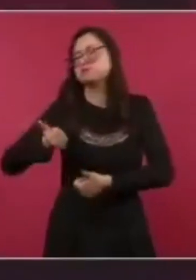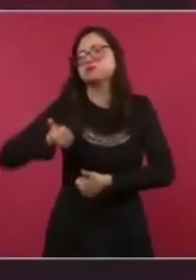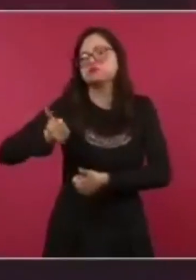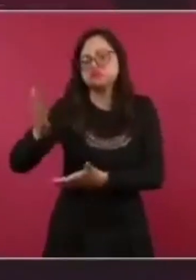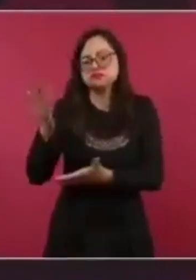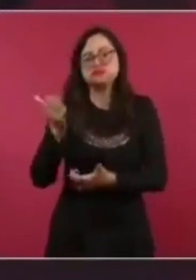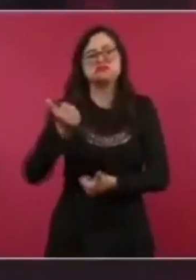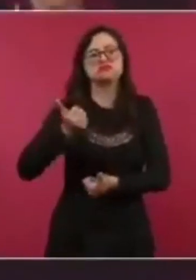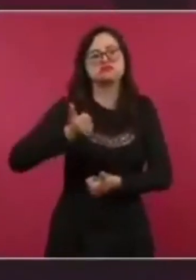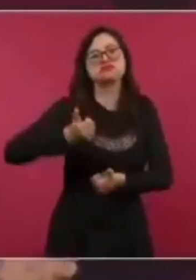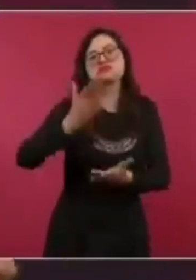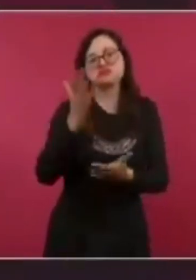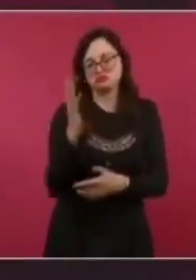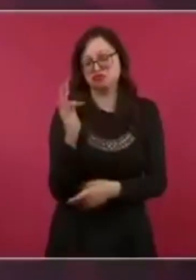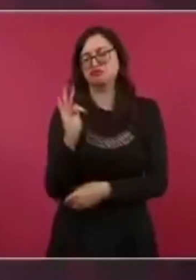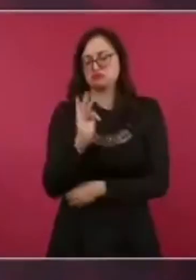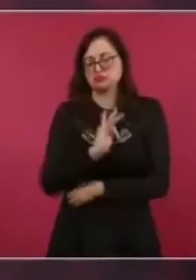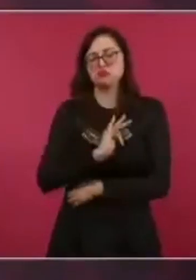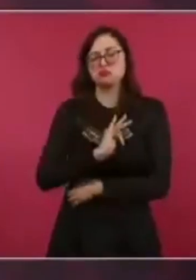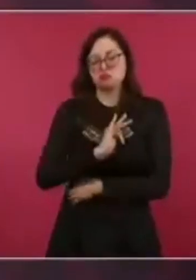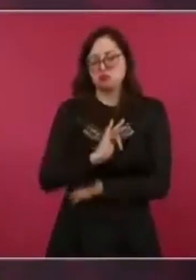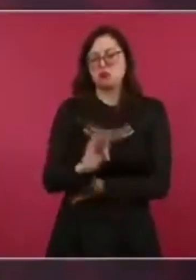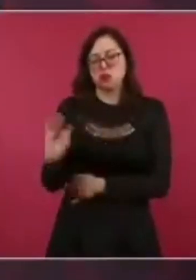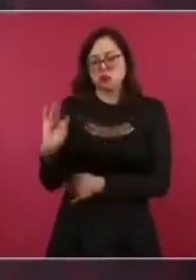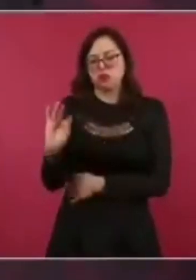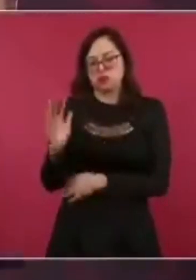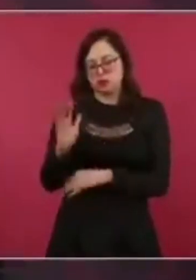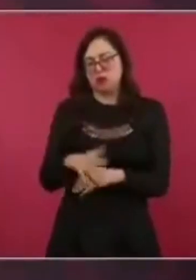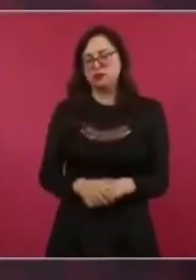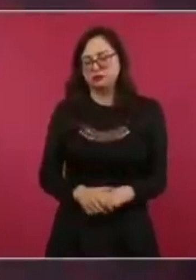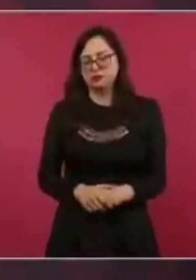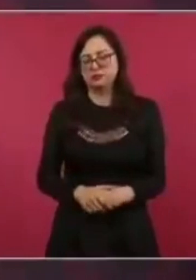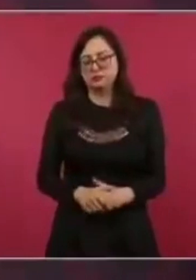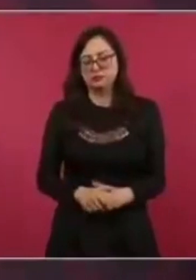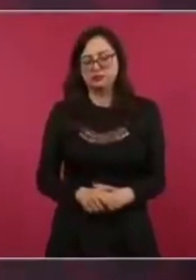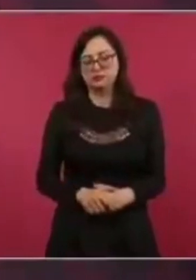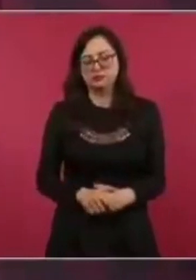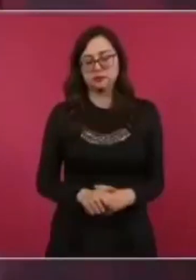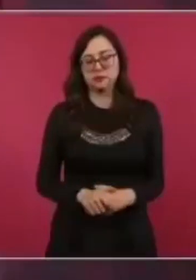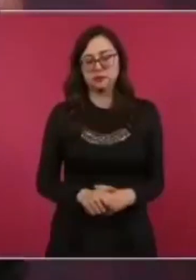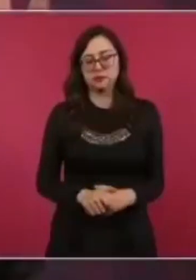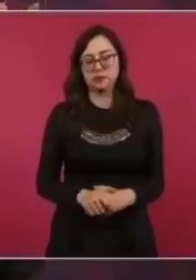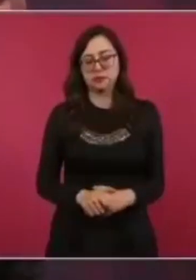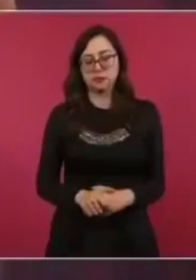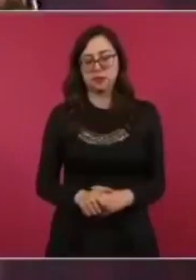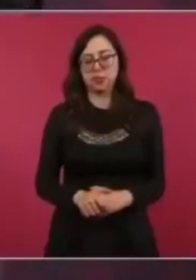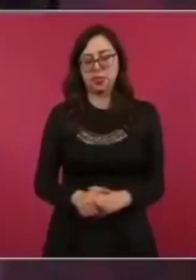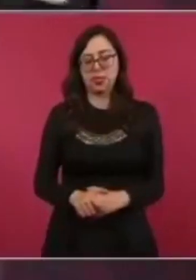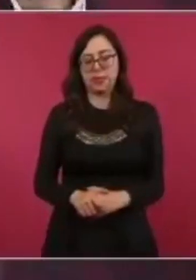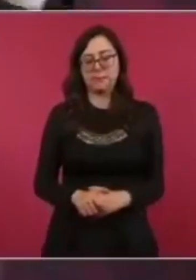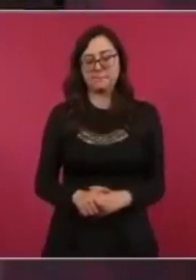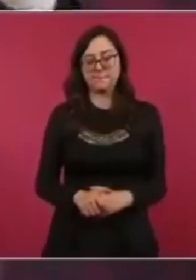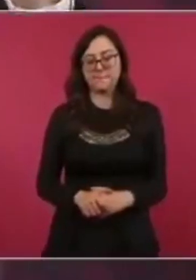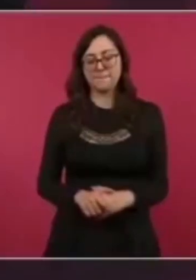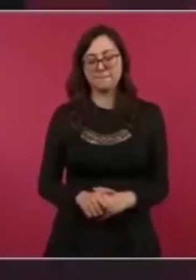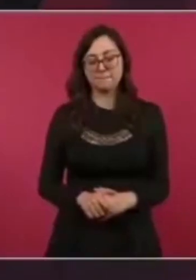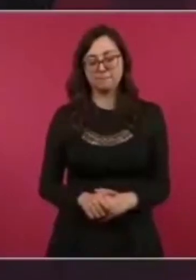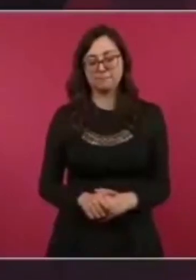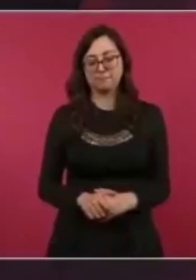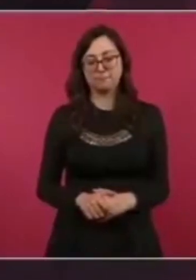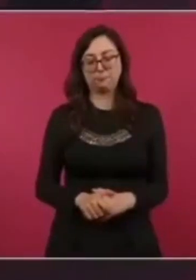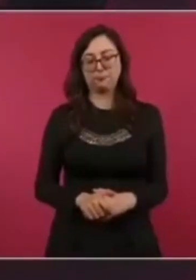una gran obra hacia el norte eh que